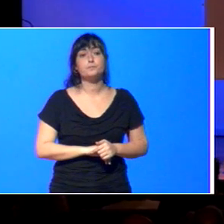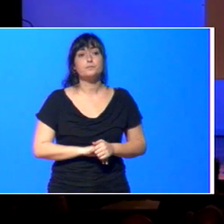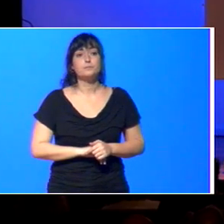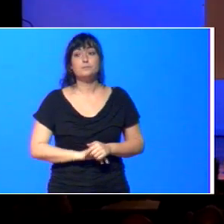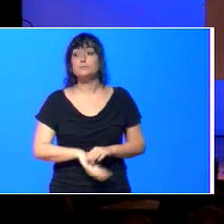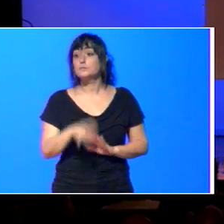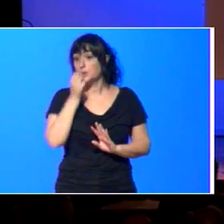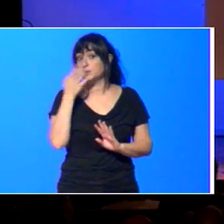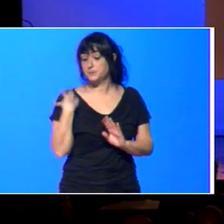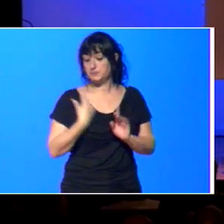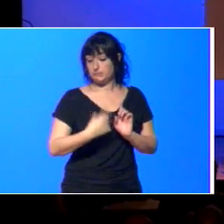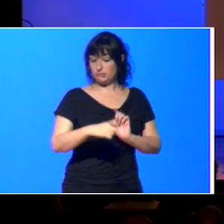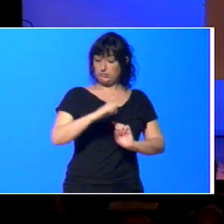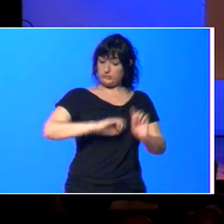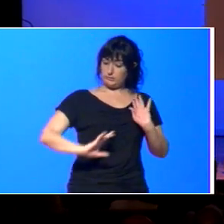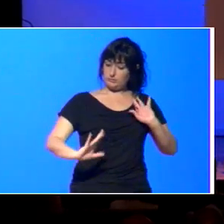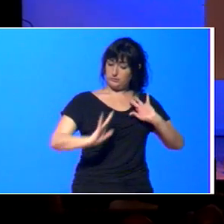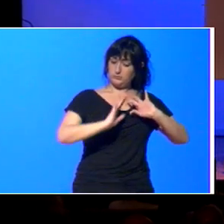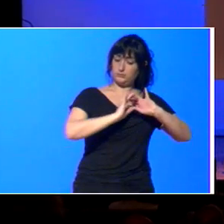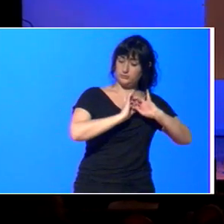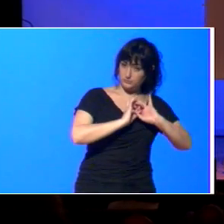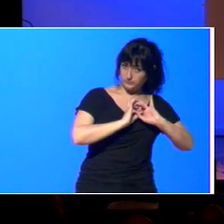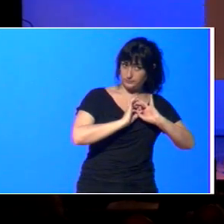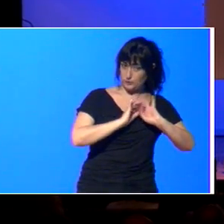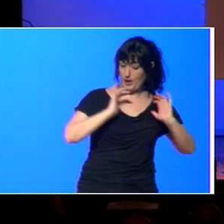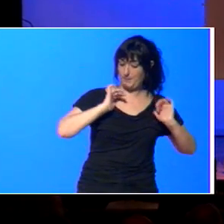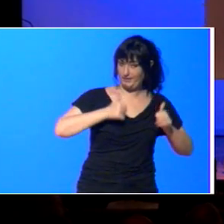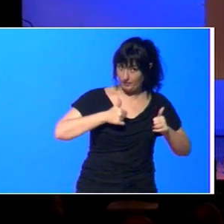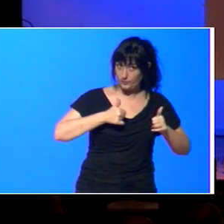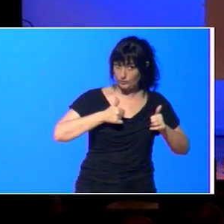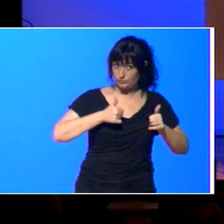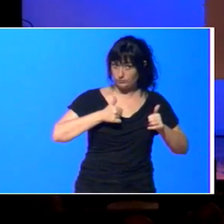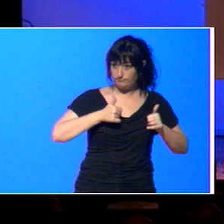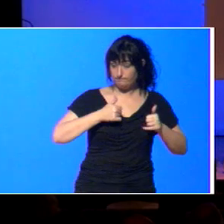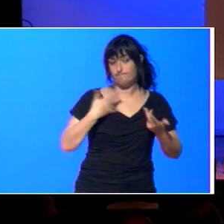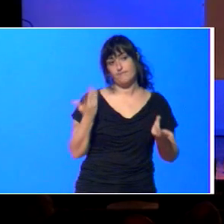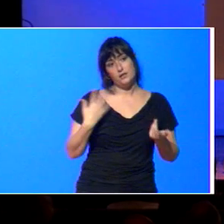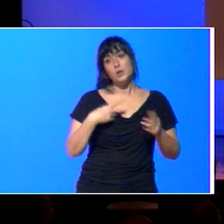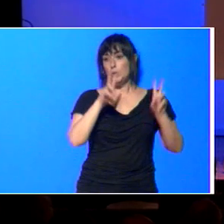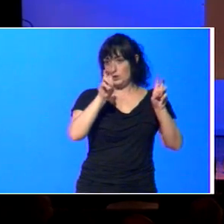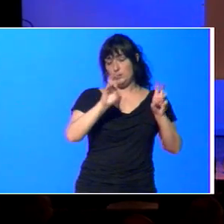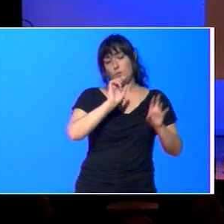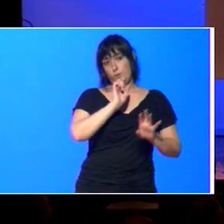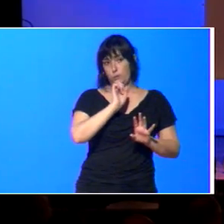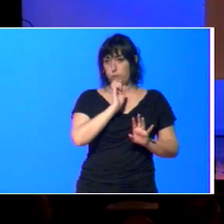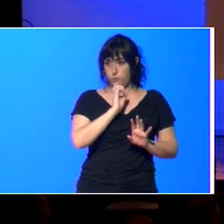volviendo un poco a una premisa inicial, al ser un asunto tan complejo y con tantas